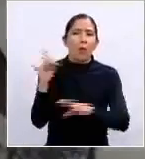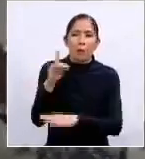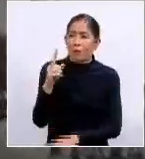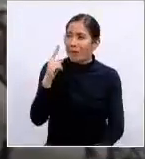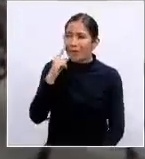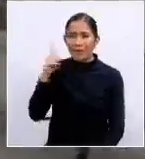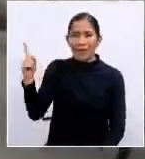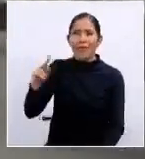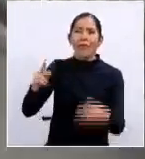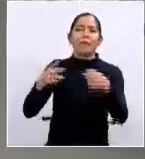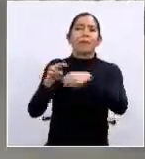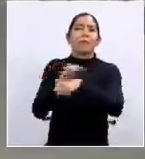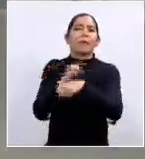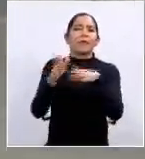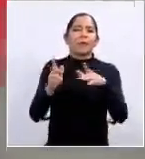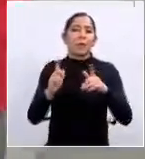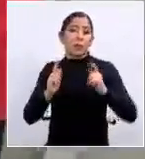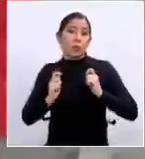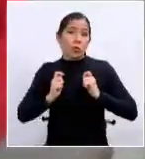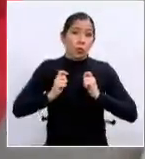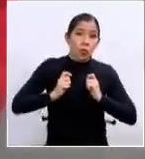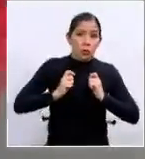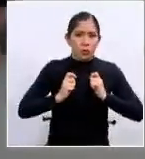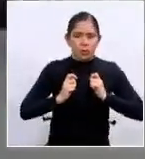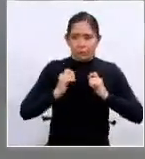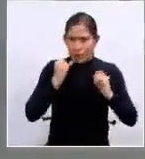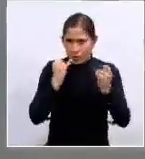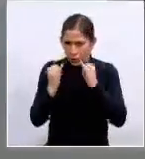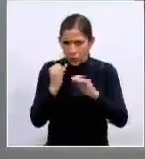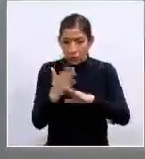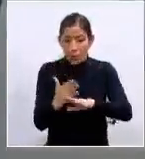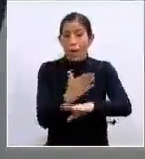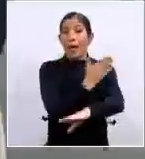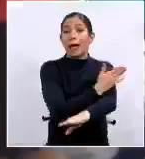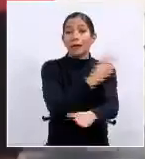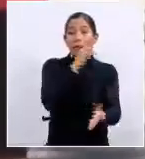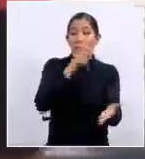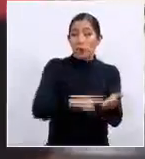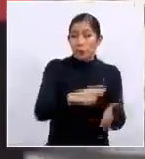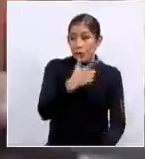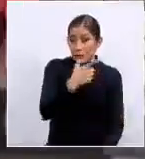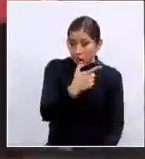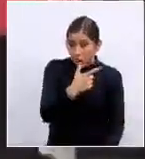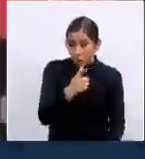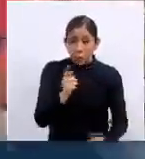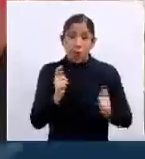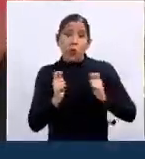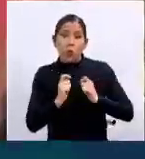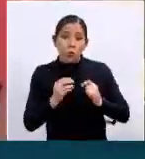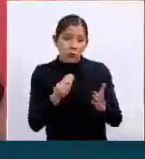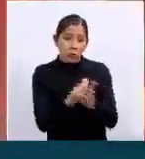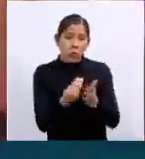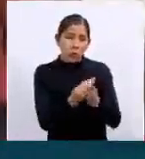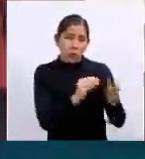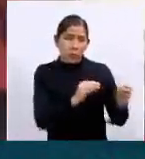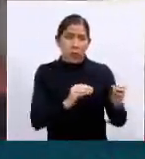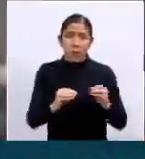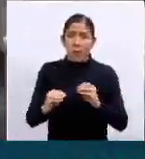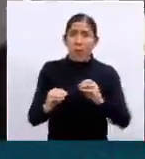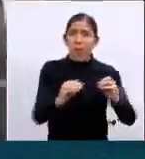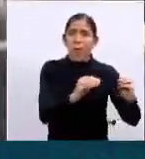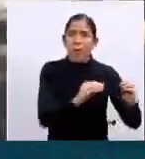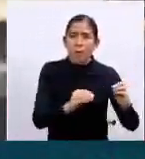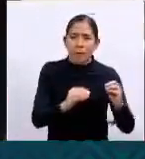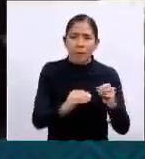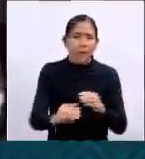de Turismo, Eliana Ampuero, dio a conocer que durante toda la gestión 2021, el turismo interno permitió dinamizar la economía del sector, siendo la población de Santa